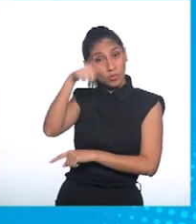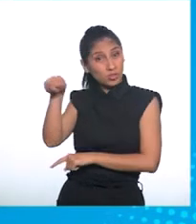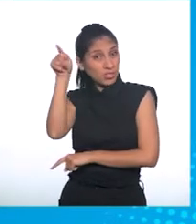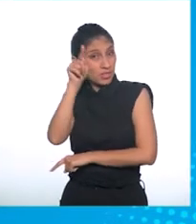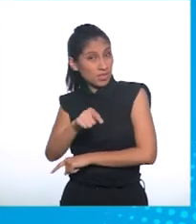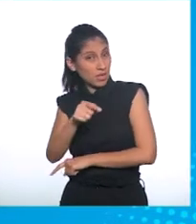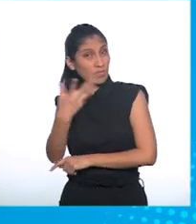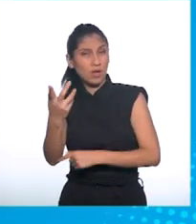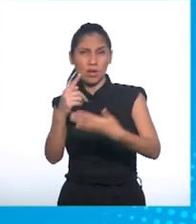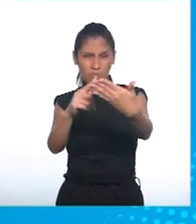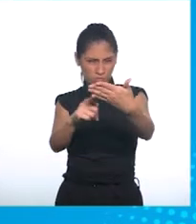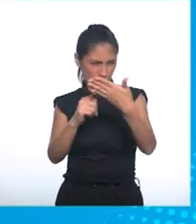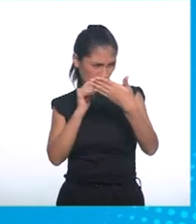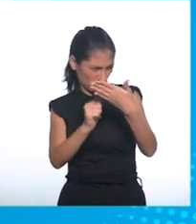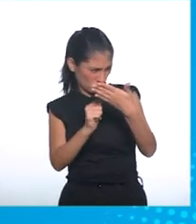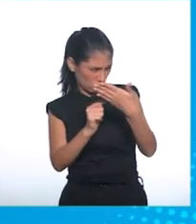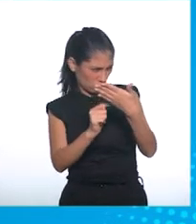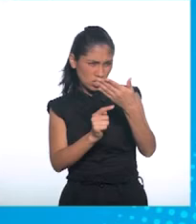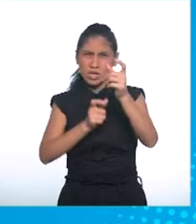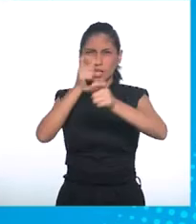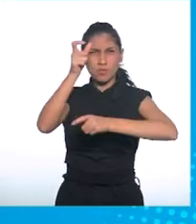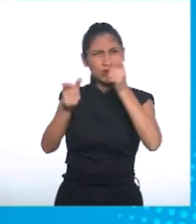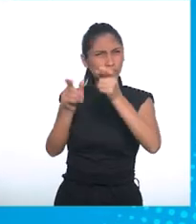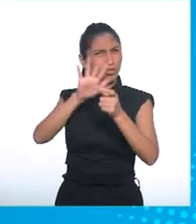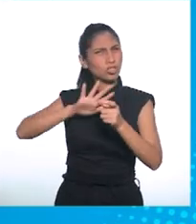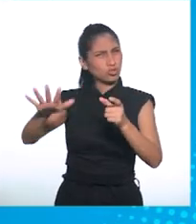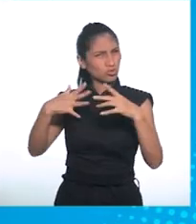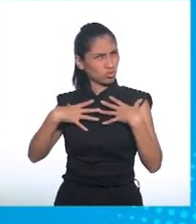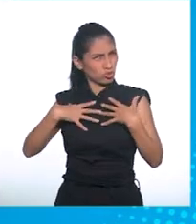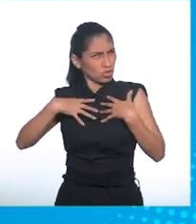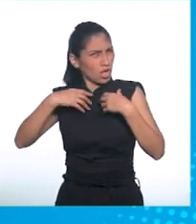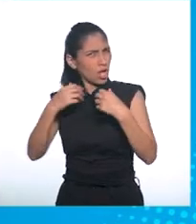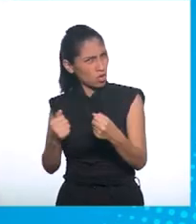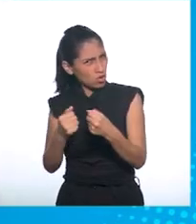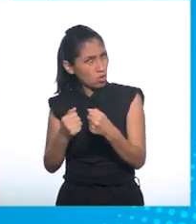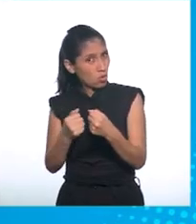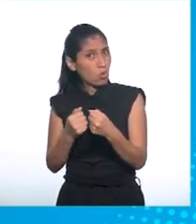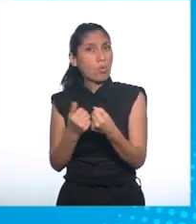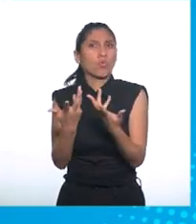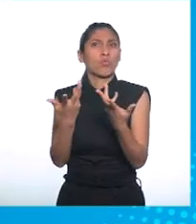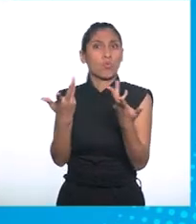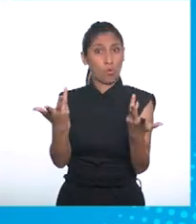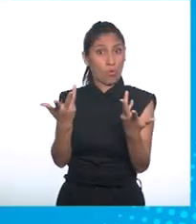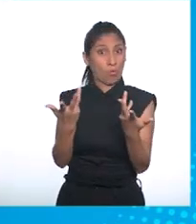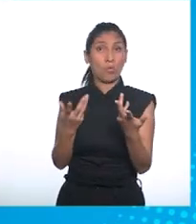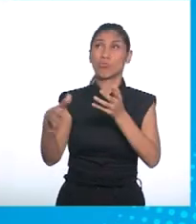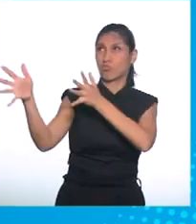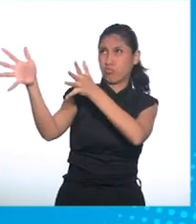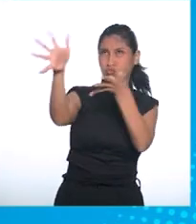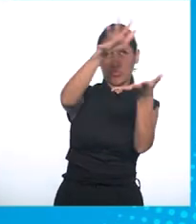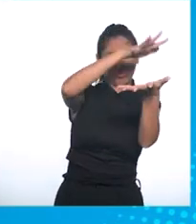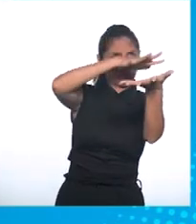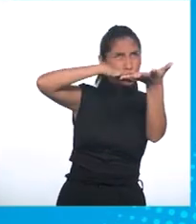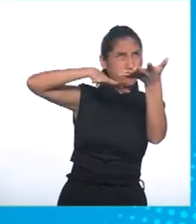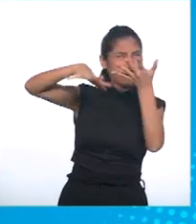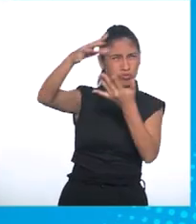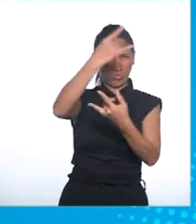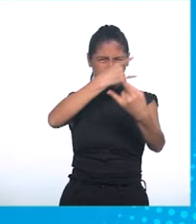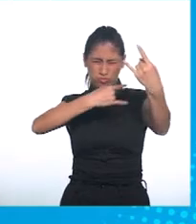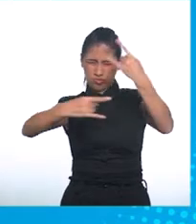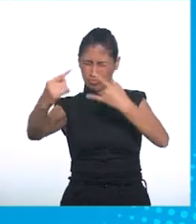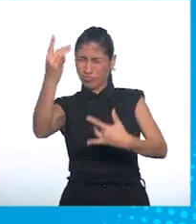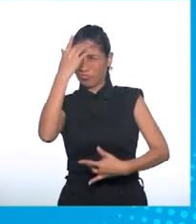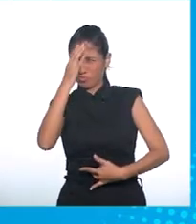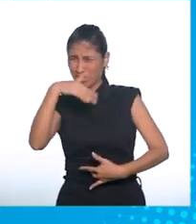para mostrarnos la proporción de las personas cuya salud es afectada por la contaminación. Era impactante porque era información